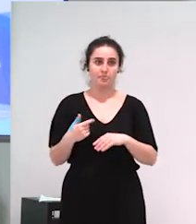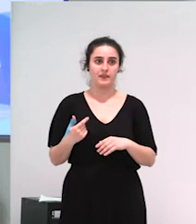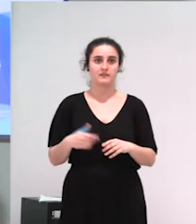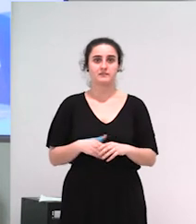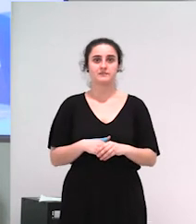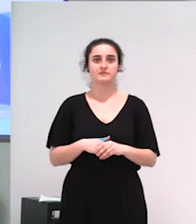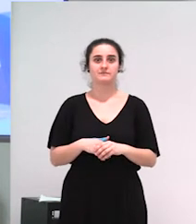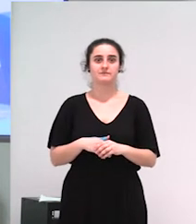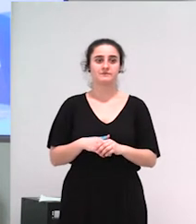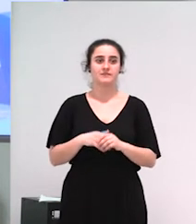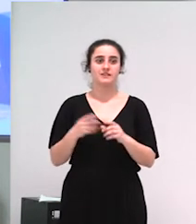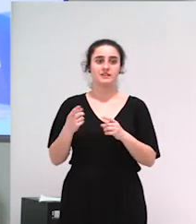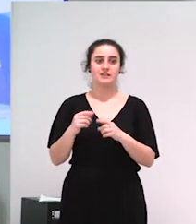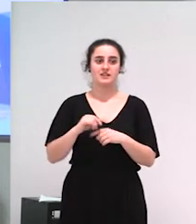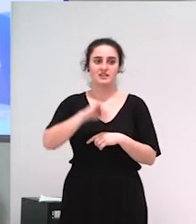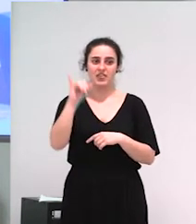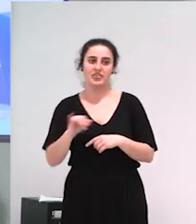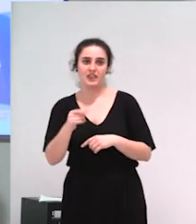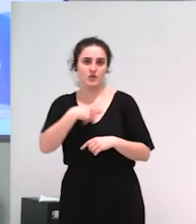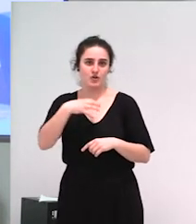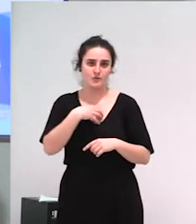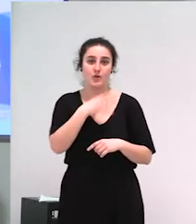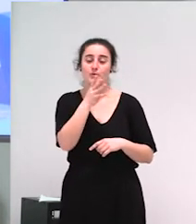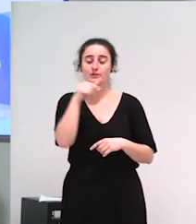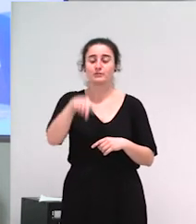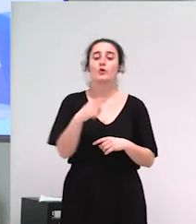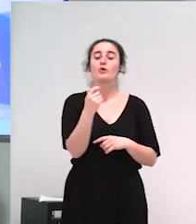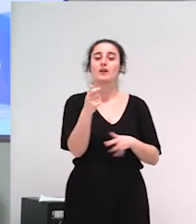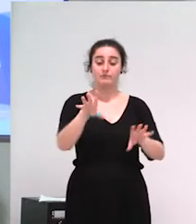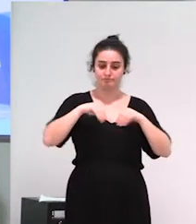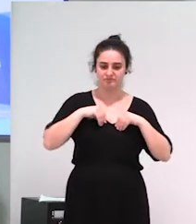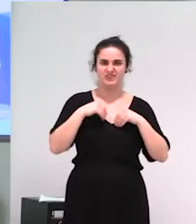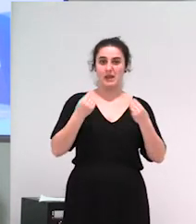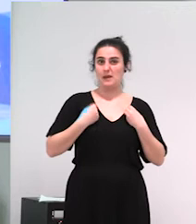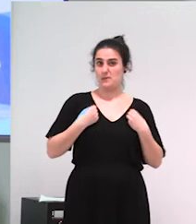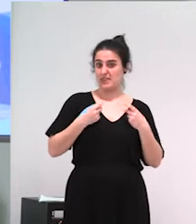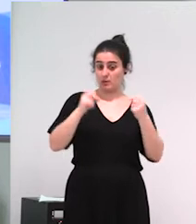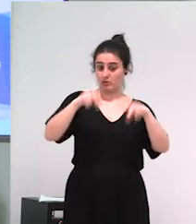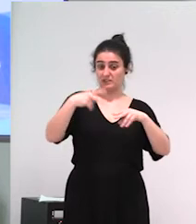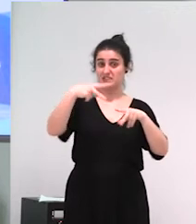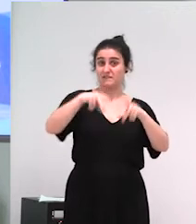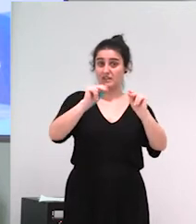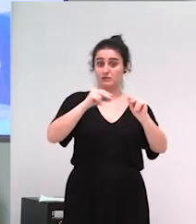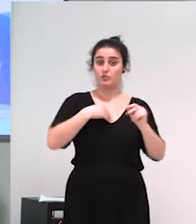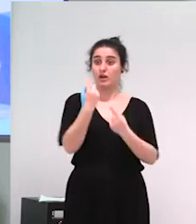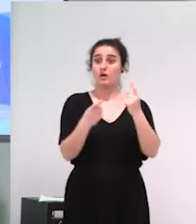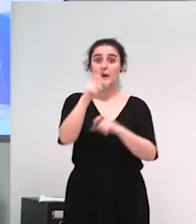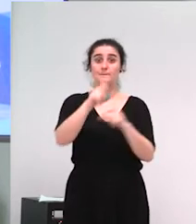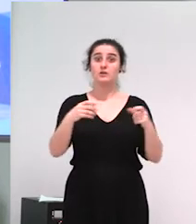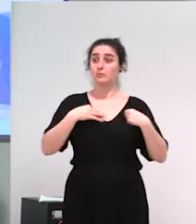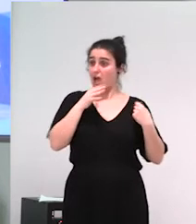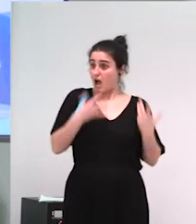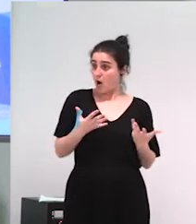la escasez, y asumiendo que hay una estratificación de la vida sin fin, donde unas pocas personas podrán seguir viviendo como viven